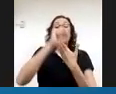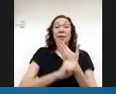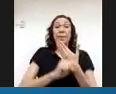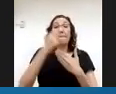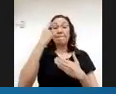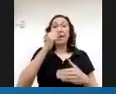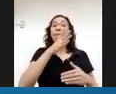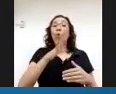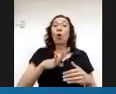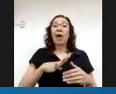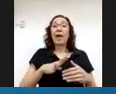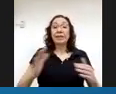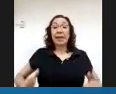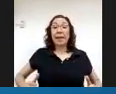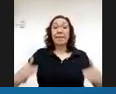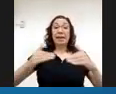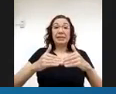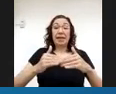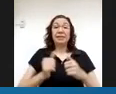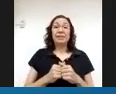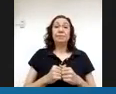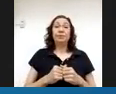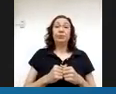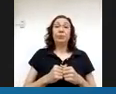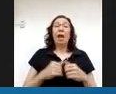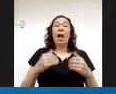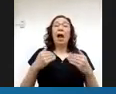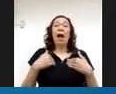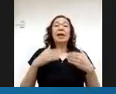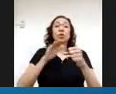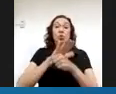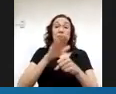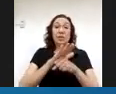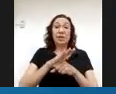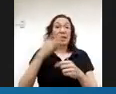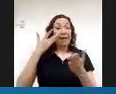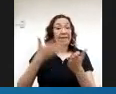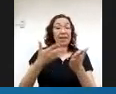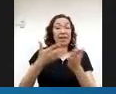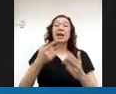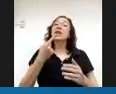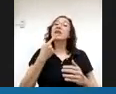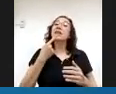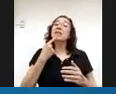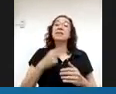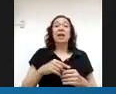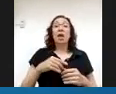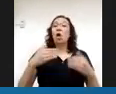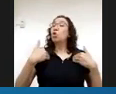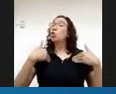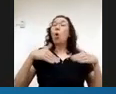para las mujeres embarazadas. Hay suficiente evidencia que dice que no